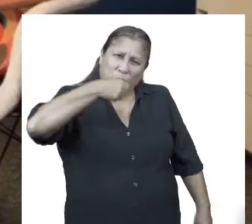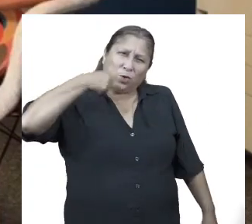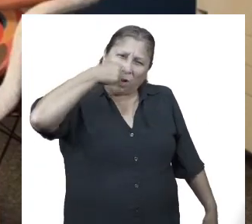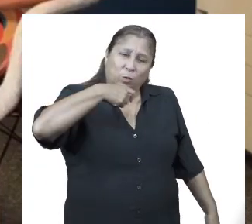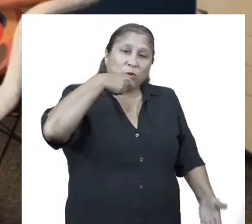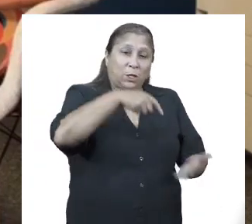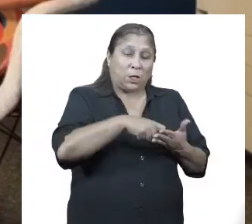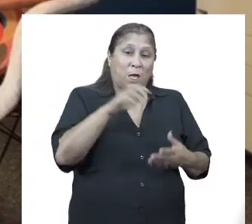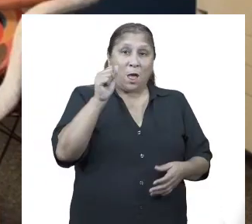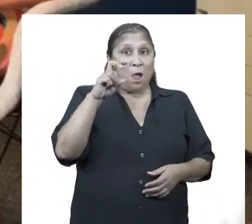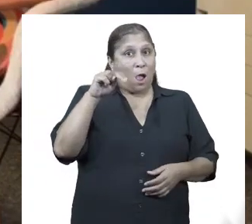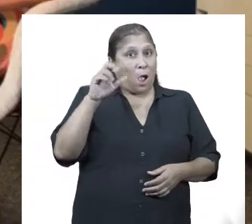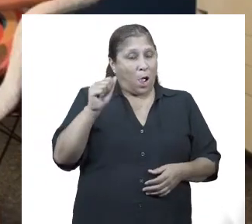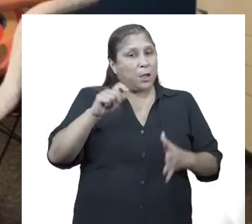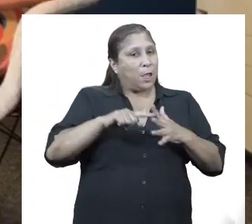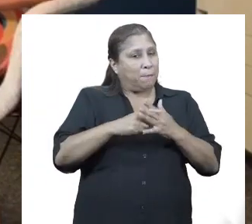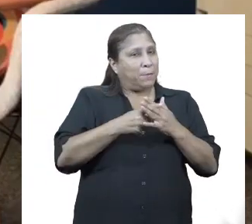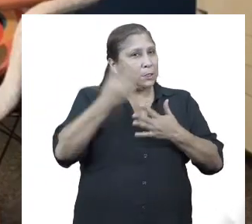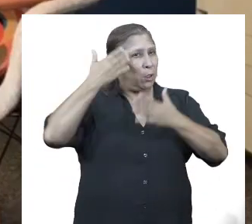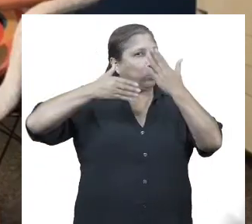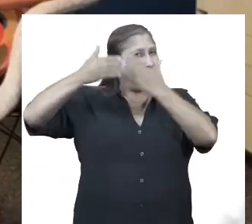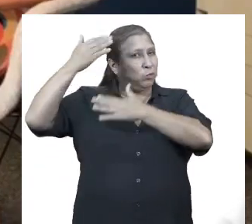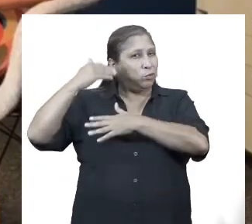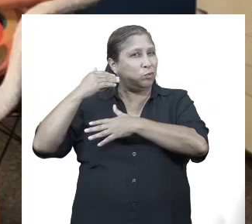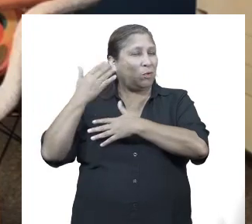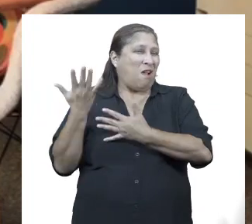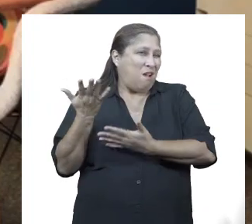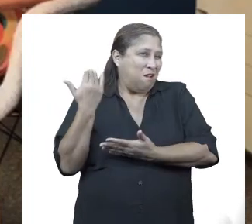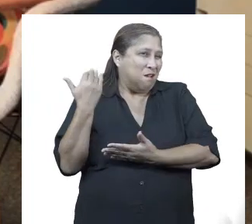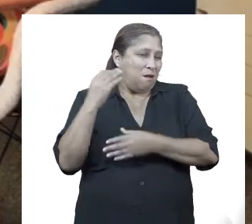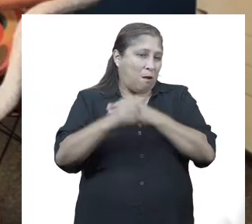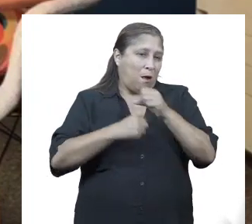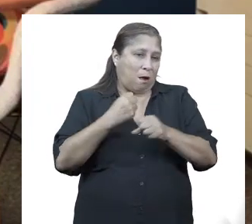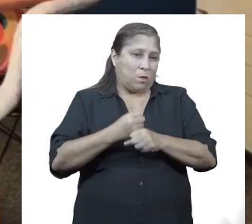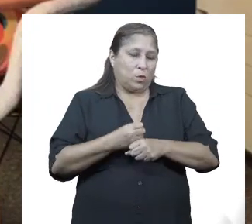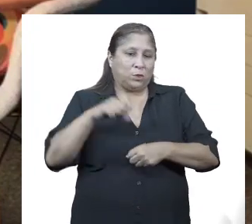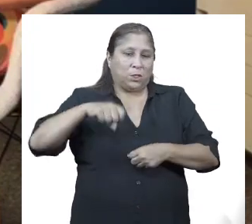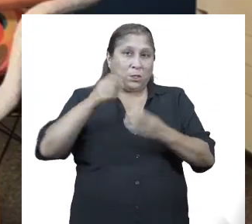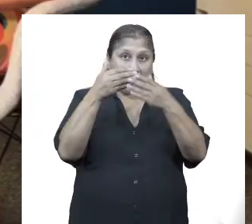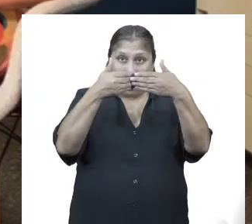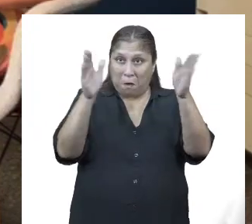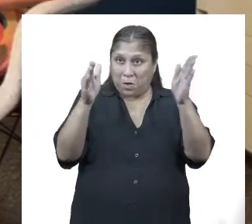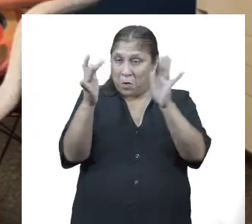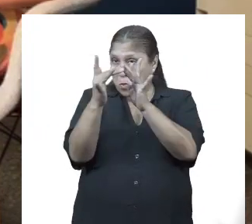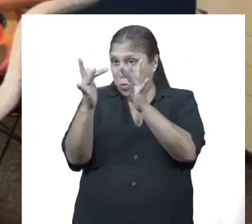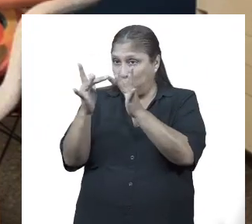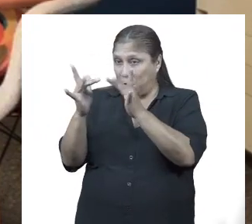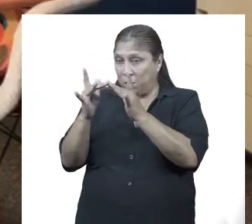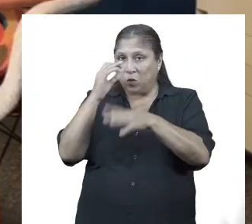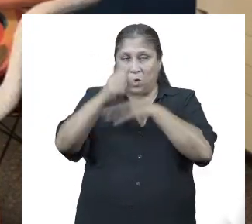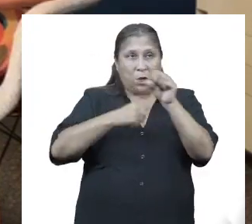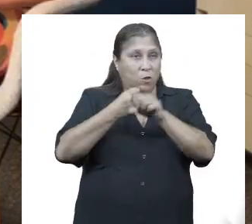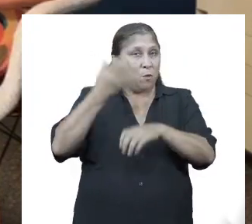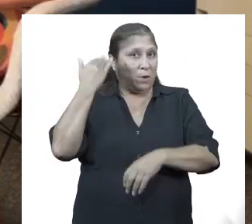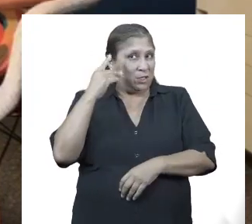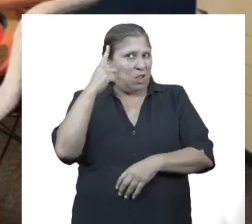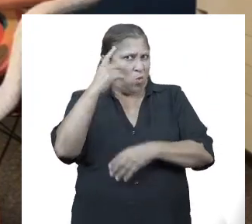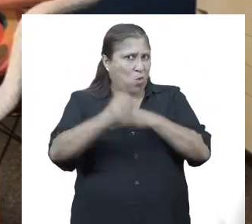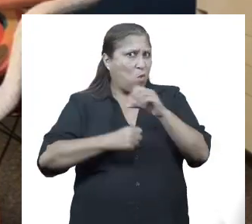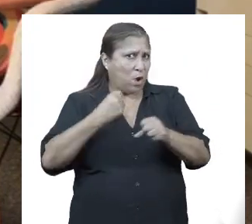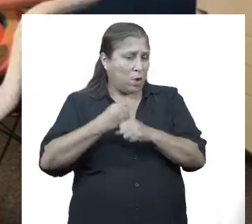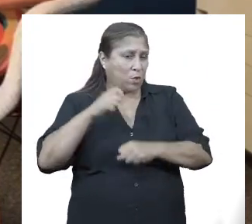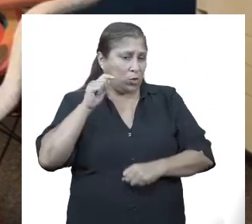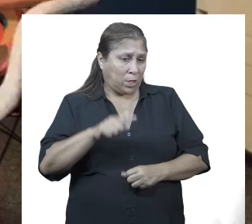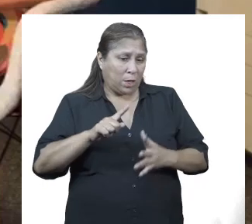lucha más bien, que Ana ha emprendido ya hace varios años. Ella decide abrir un blog el año pasado, ya se cumple un año desde